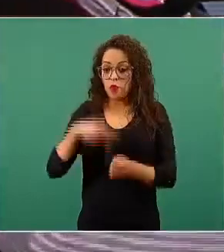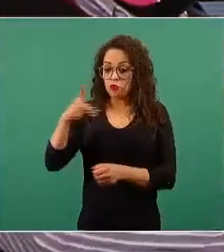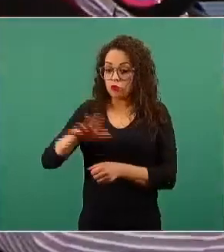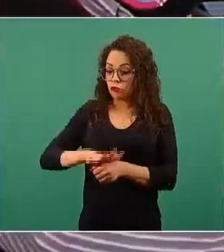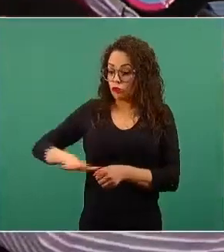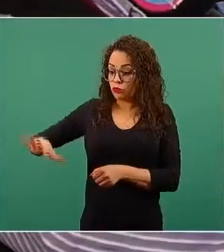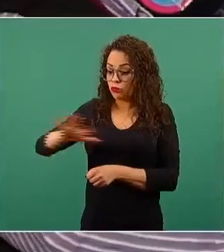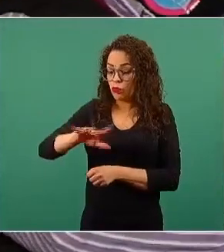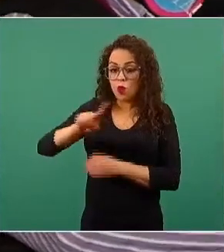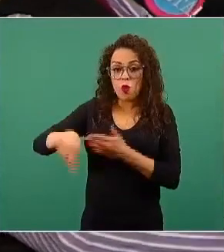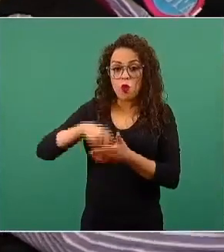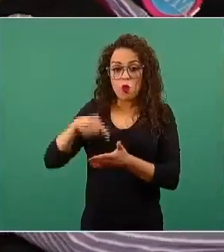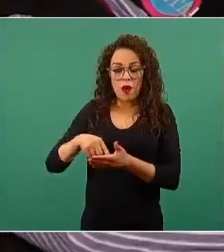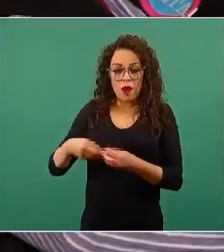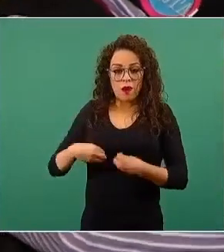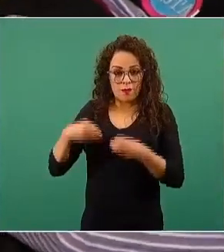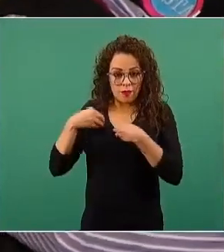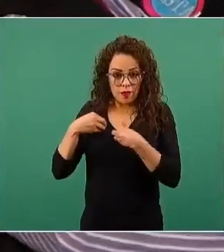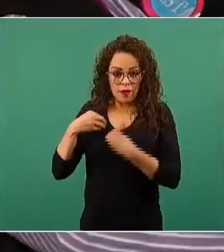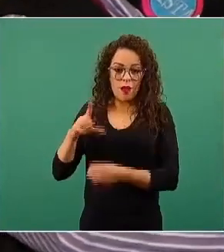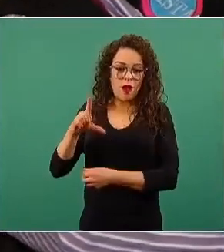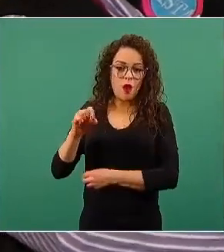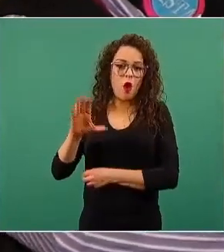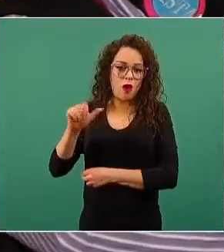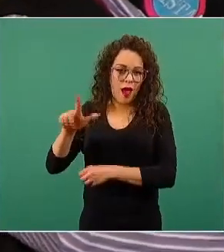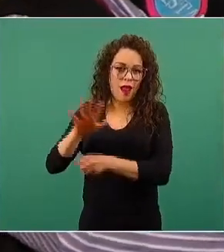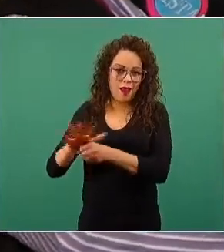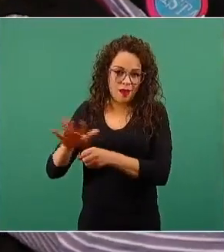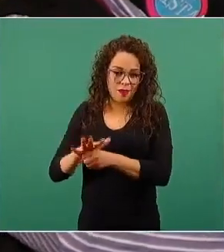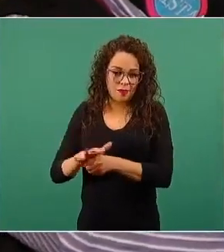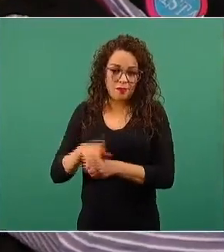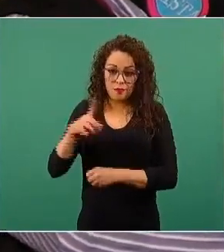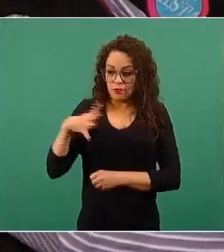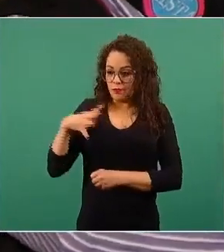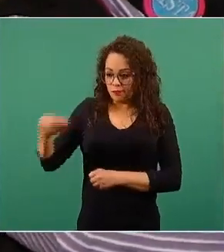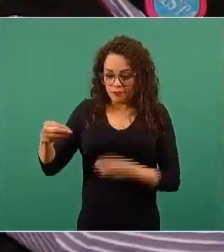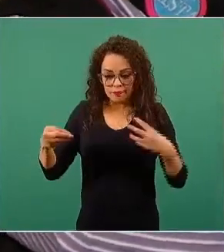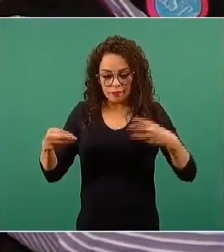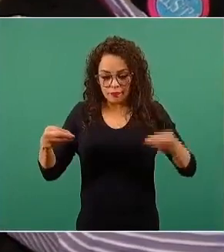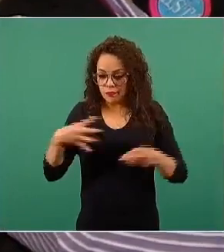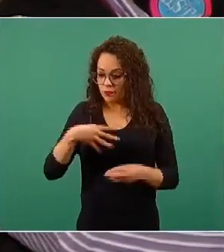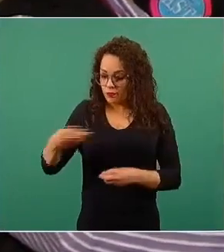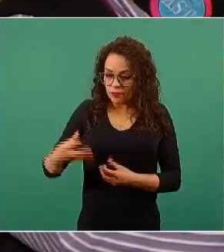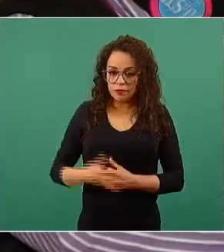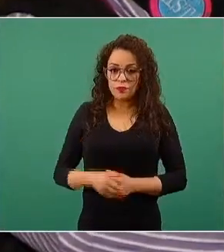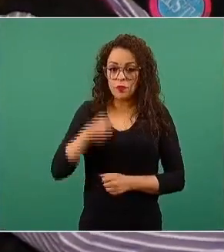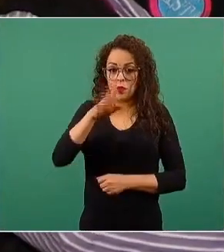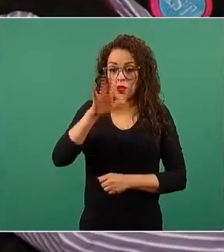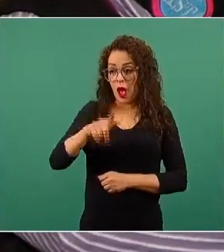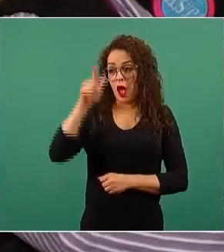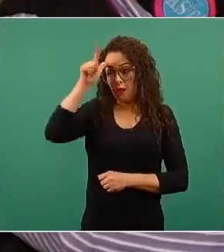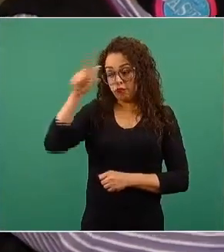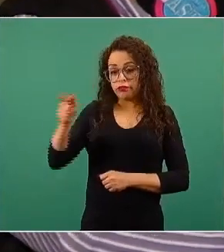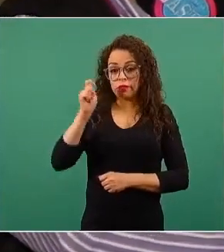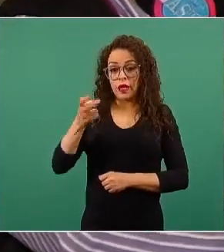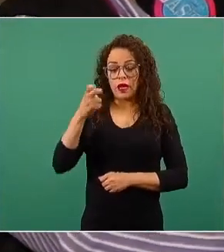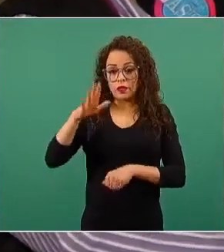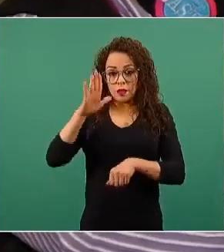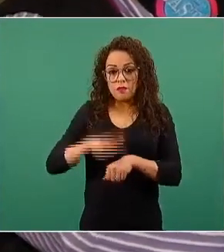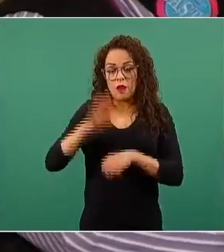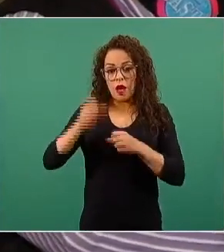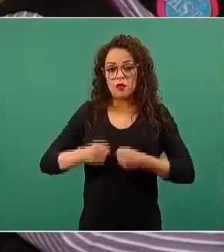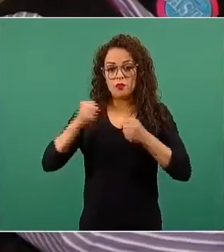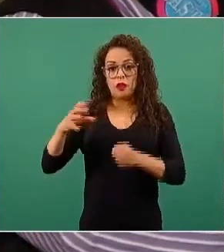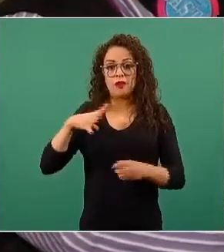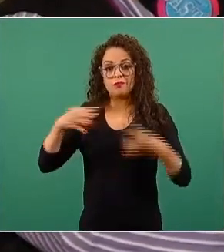convivió y las mismas personas contagiaron a otras personas. ¿Ustedes han visto que hay una mayor transmisibilidad de esta variante